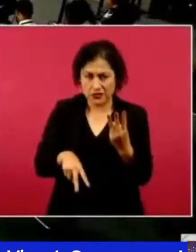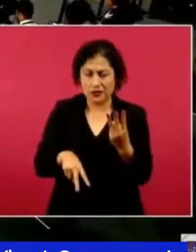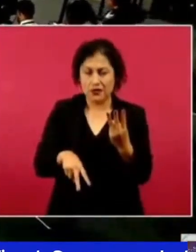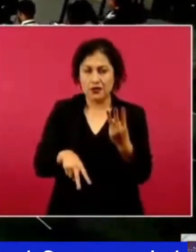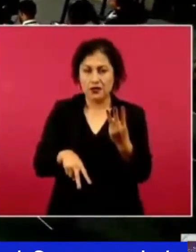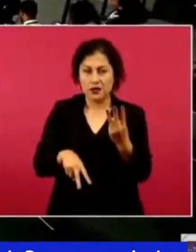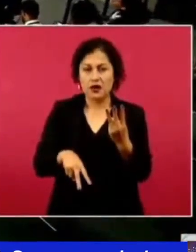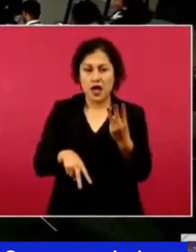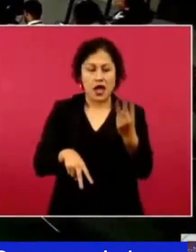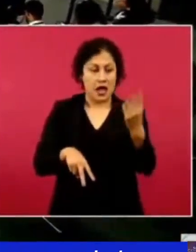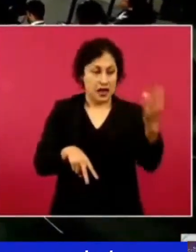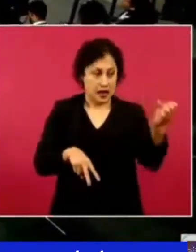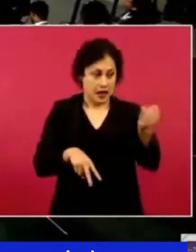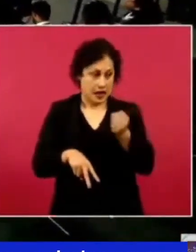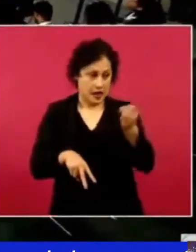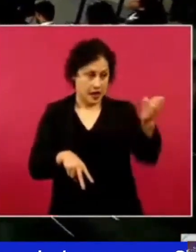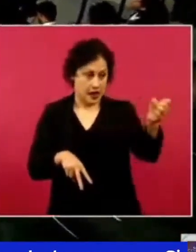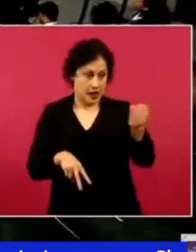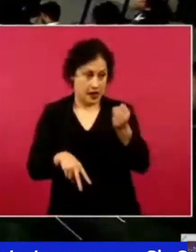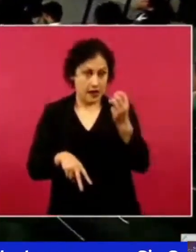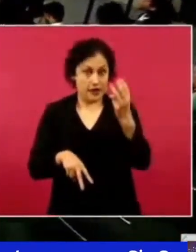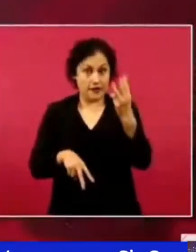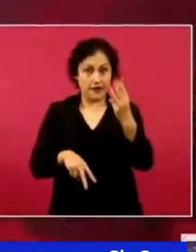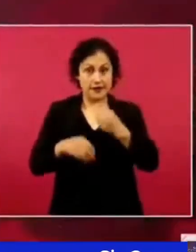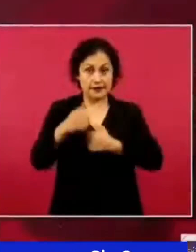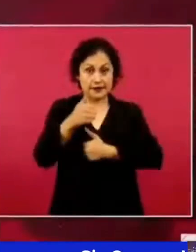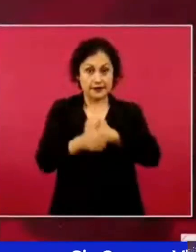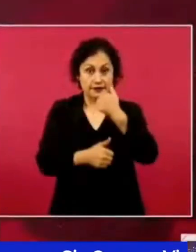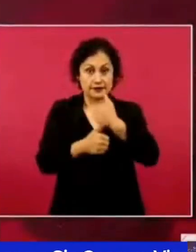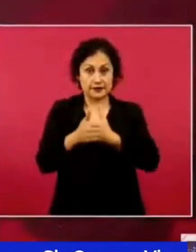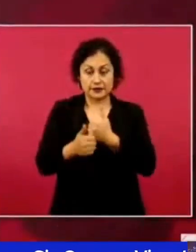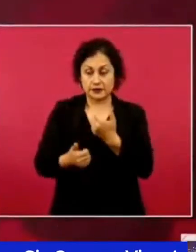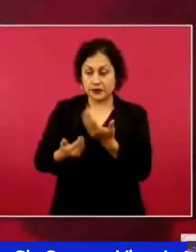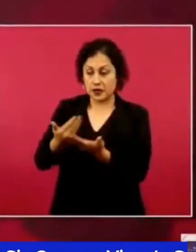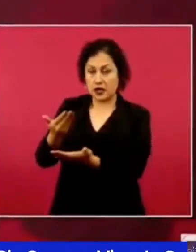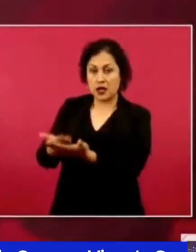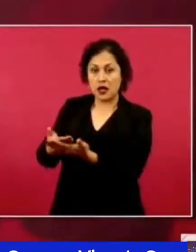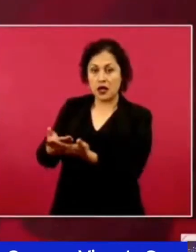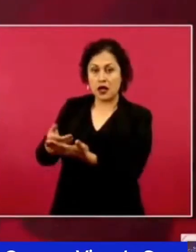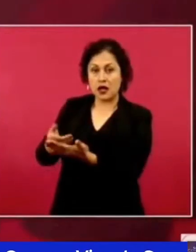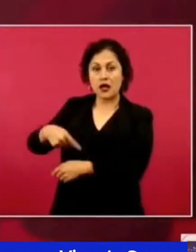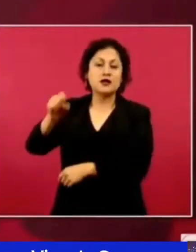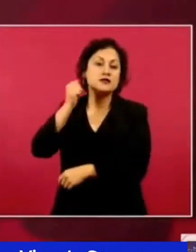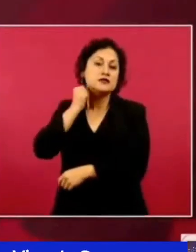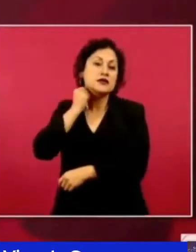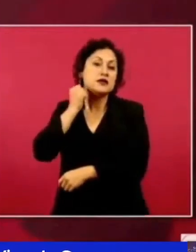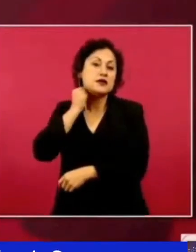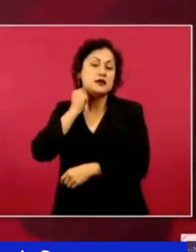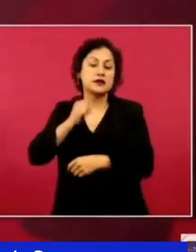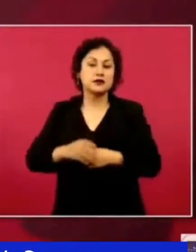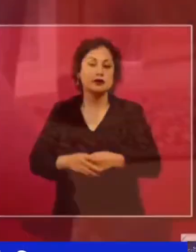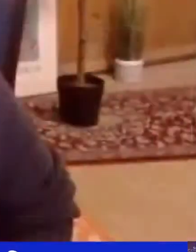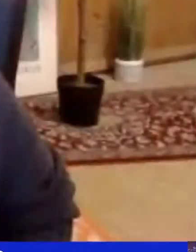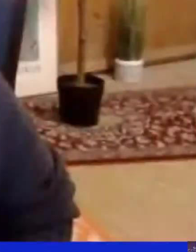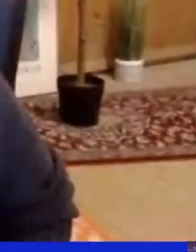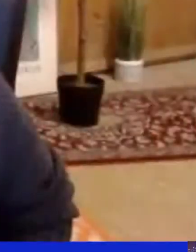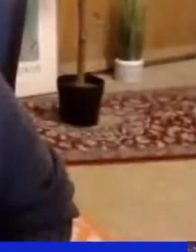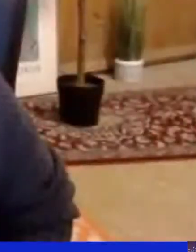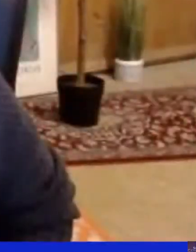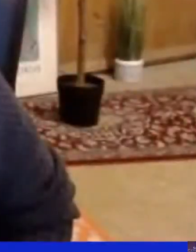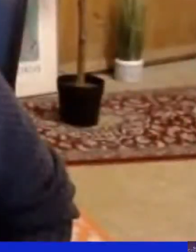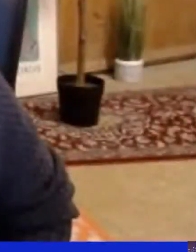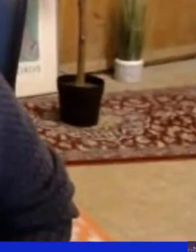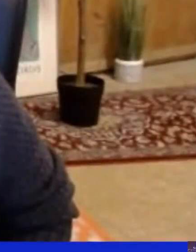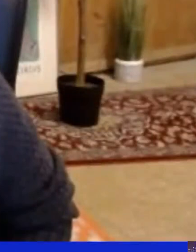Al Senado. Y fue lo que hice. Y sabe que esto es lo interesante, ¿no? Que, fíjese, se planteó durante mucho tiempo